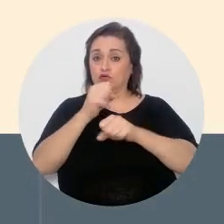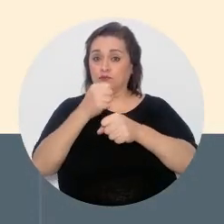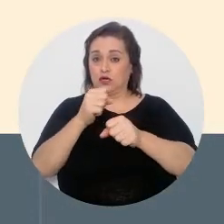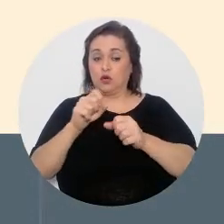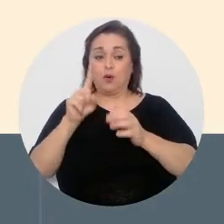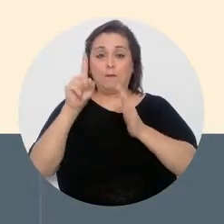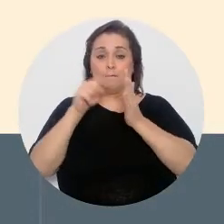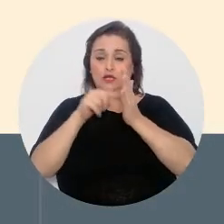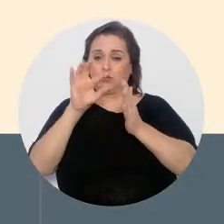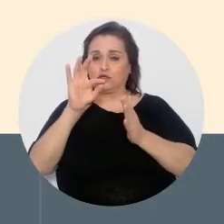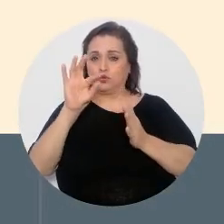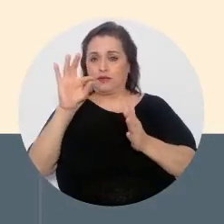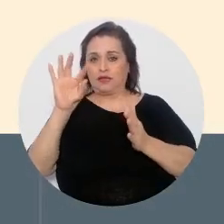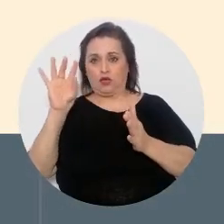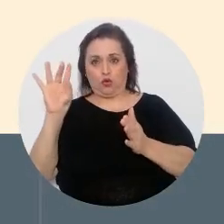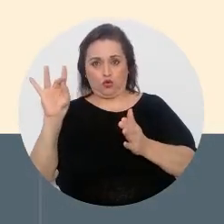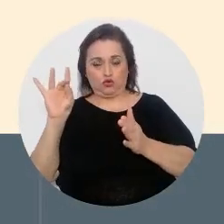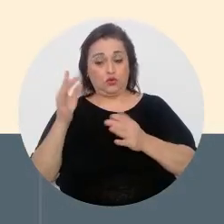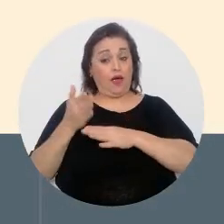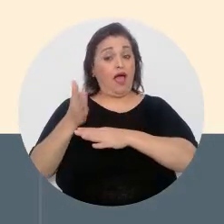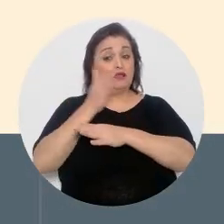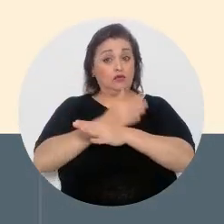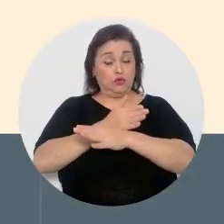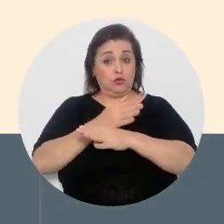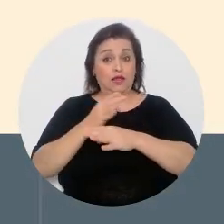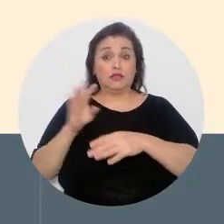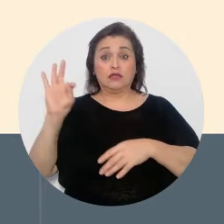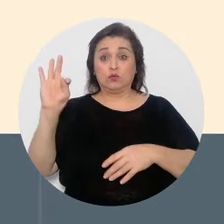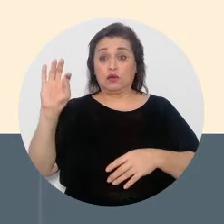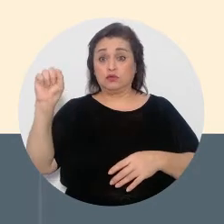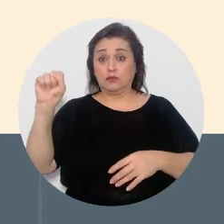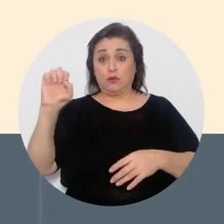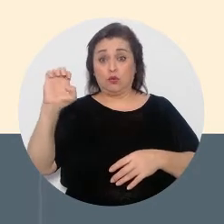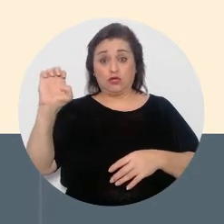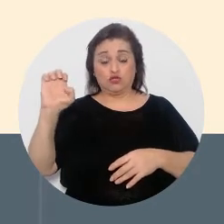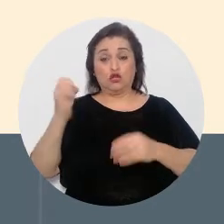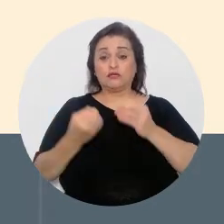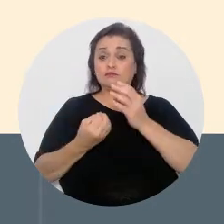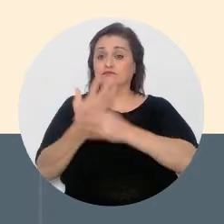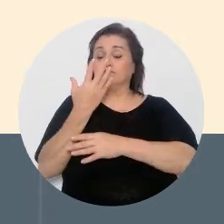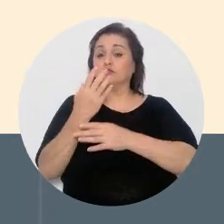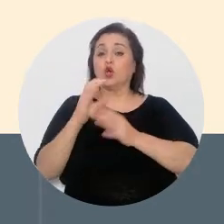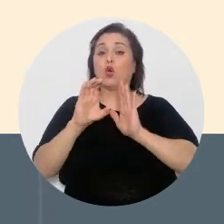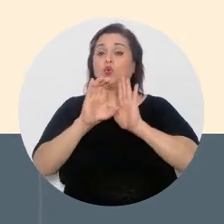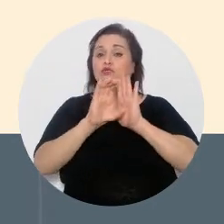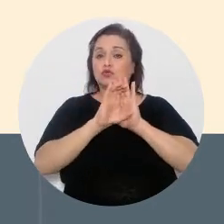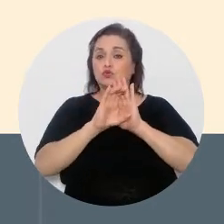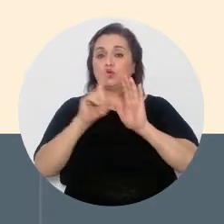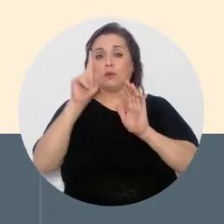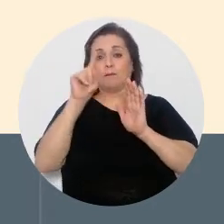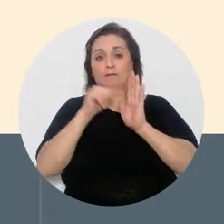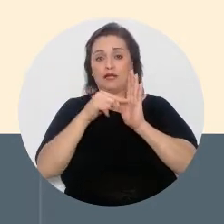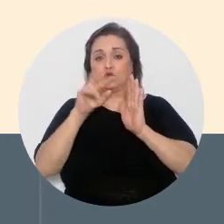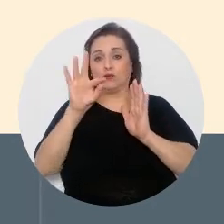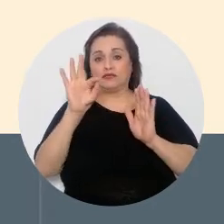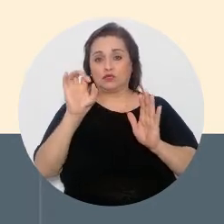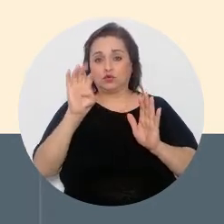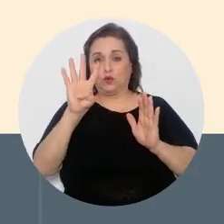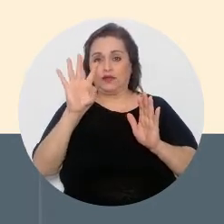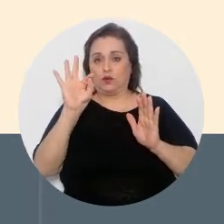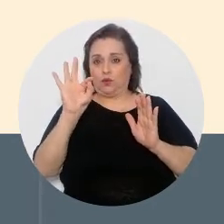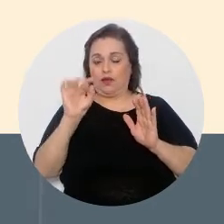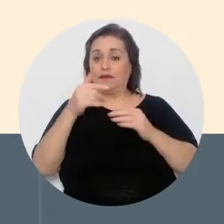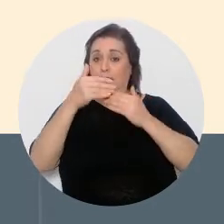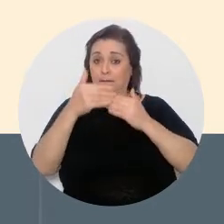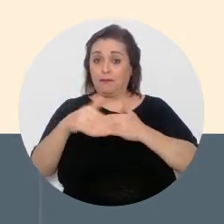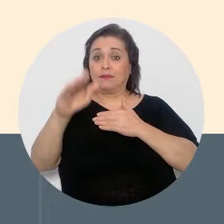1998. Anteriormente, como sabemos, el Tribunal Supremo de Elecciones nace con la Constitución de 1949 y